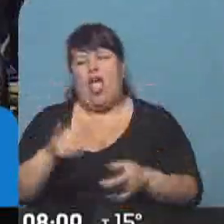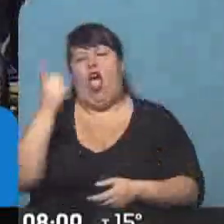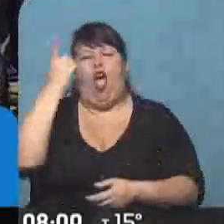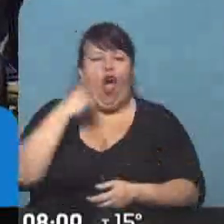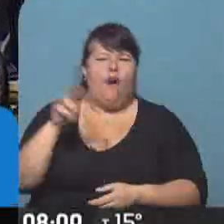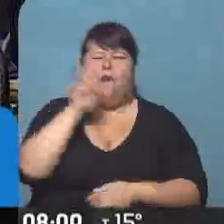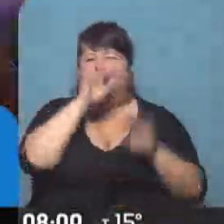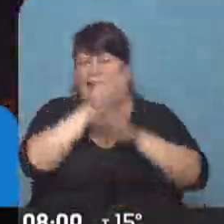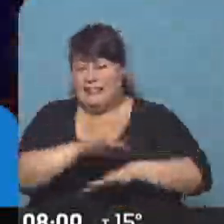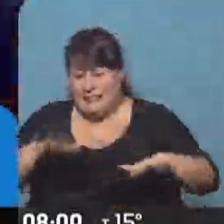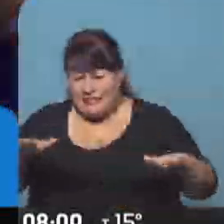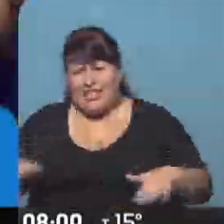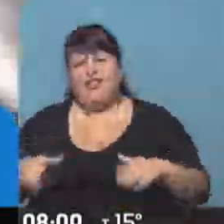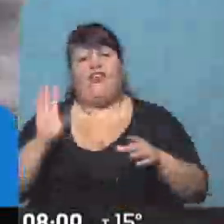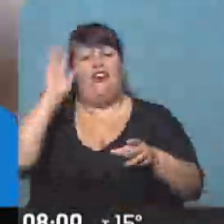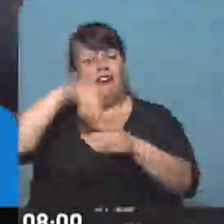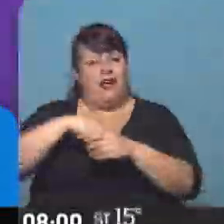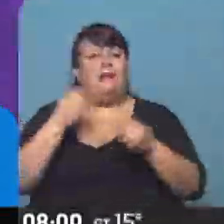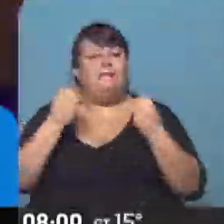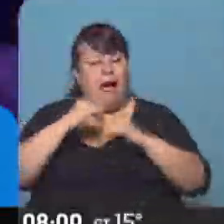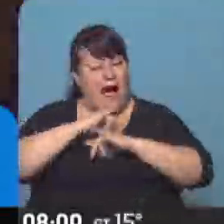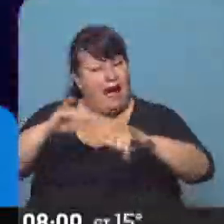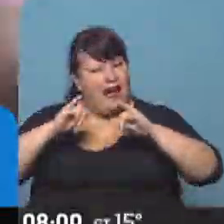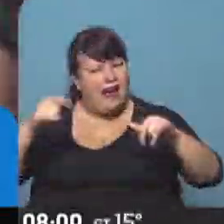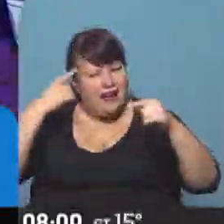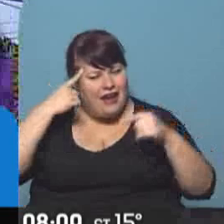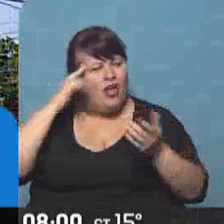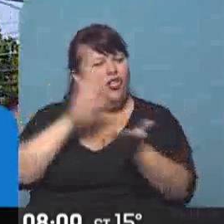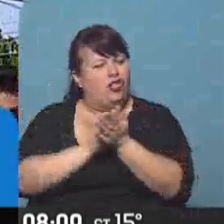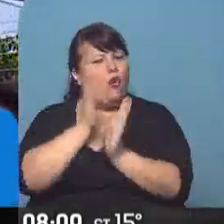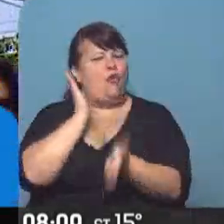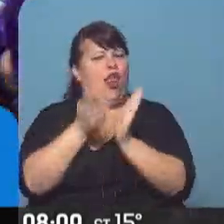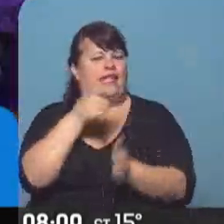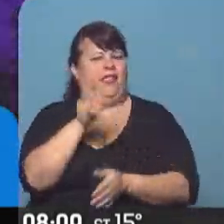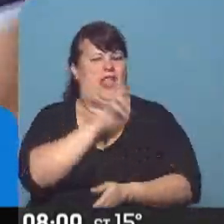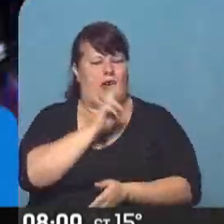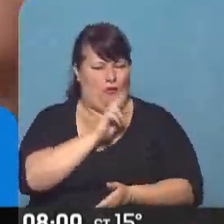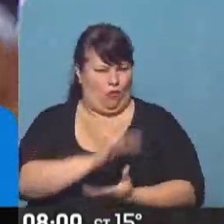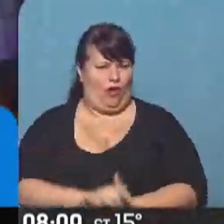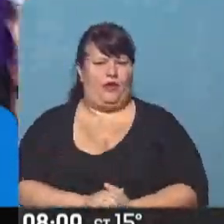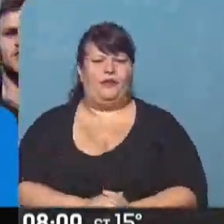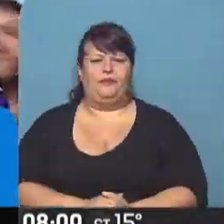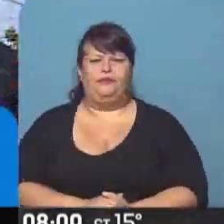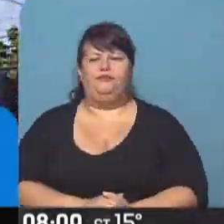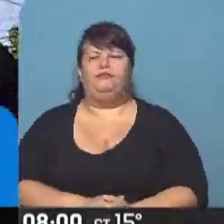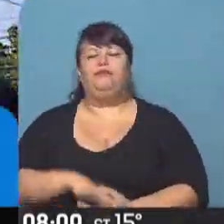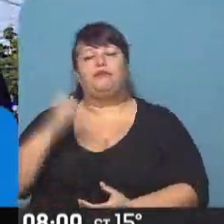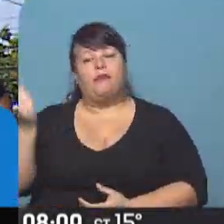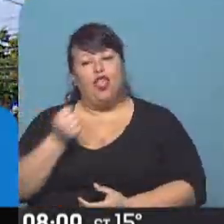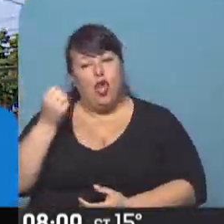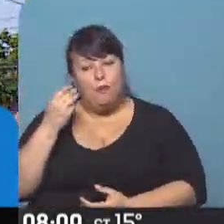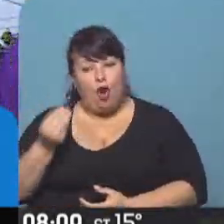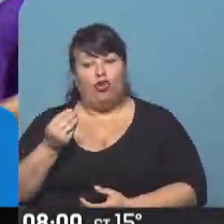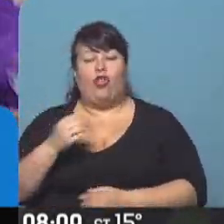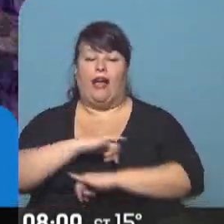hombres, mujeres y niños, participaron para concientizar contra la violencia de género. La importancia